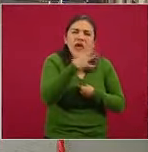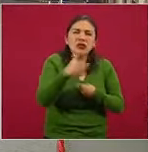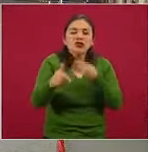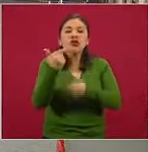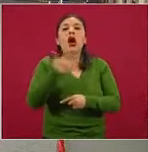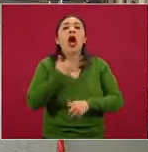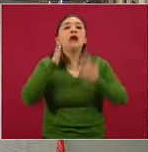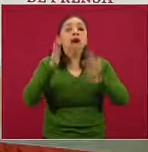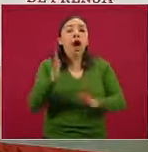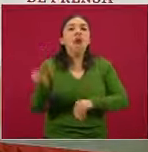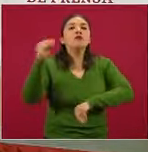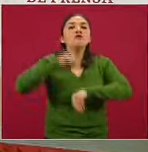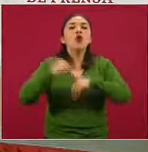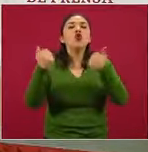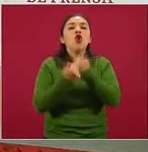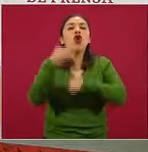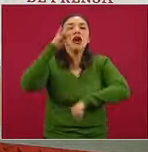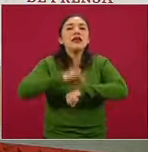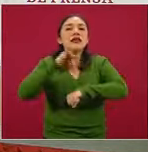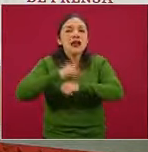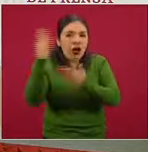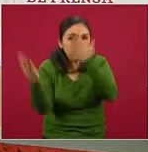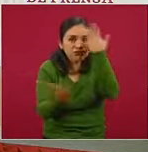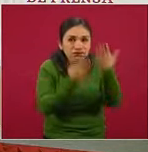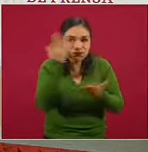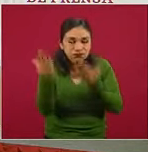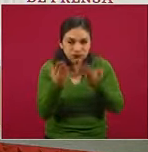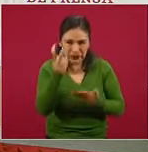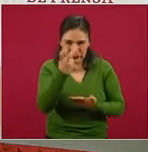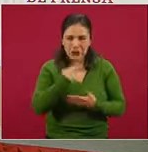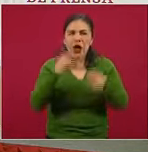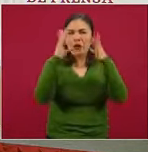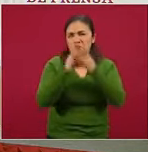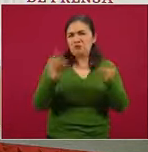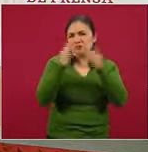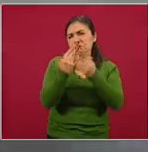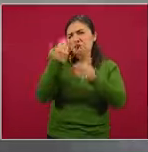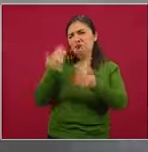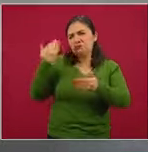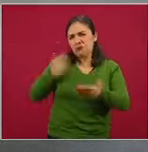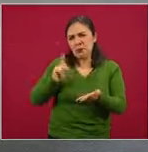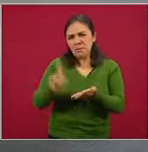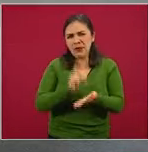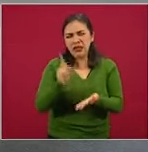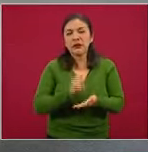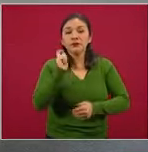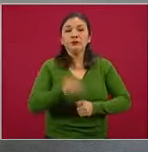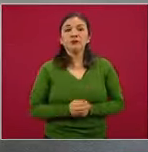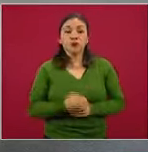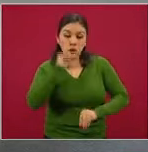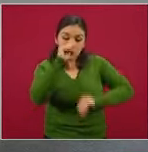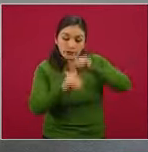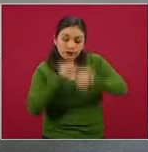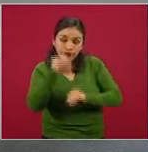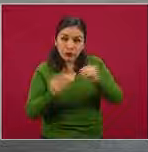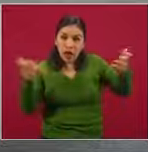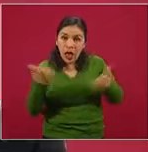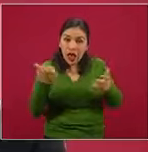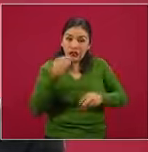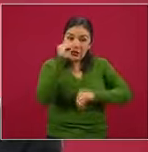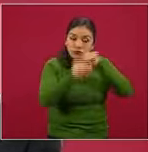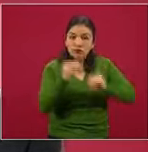fase clínica. Y retomamos sobre lo que hemos explicado en otras ocasiones, el desarrollo de productos